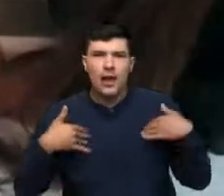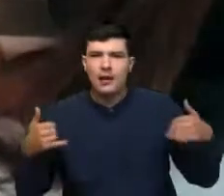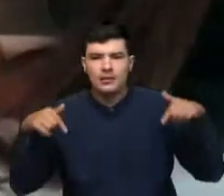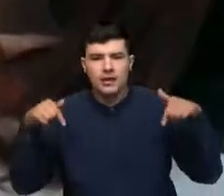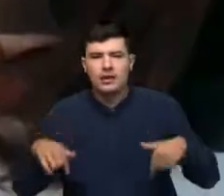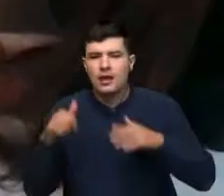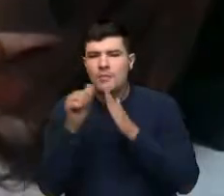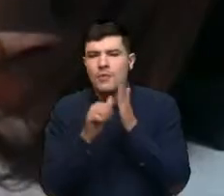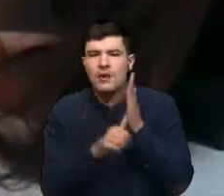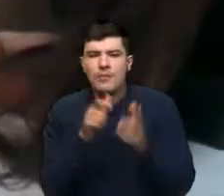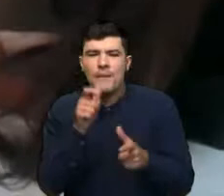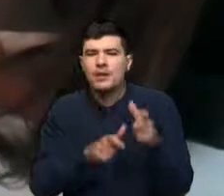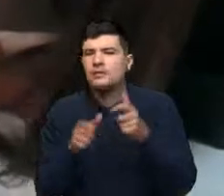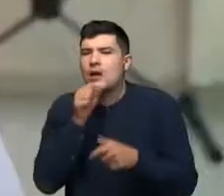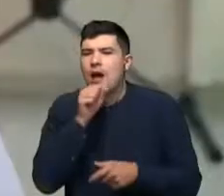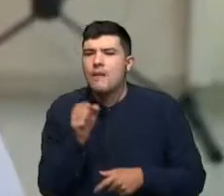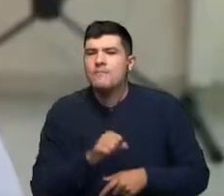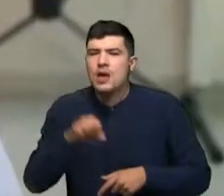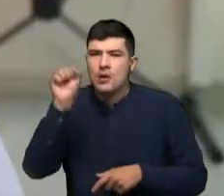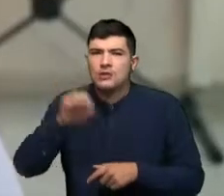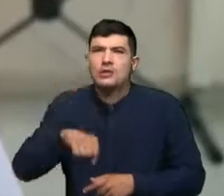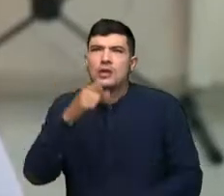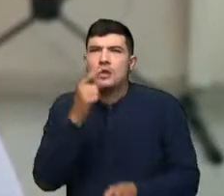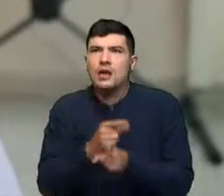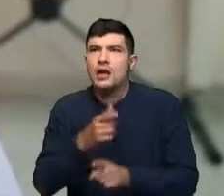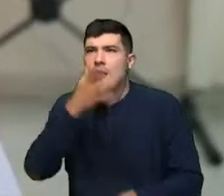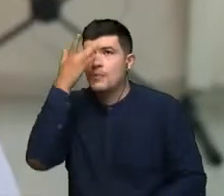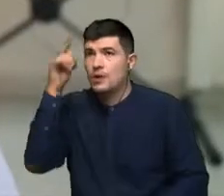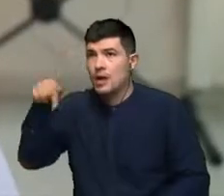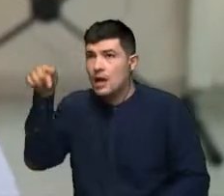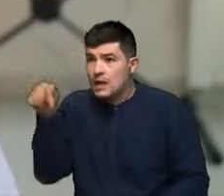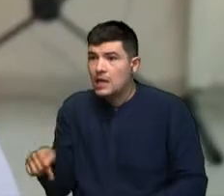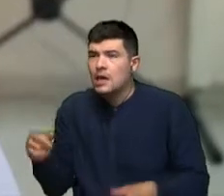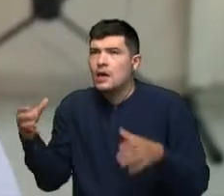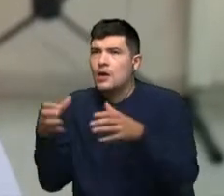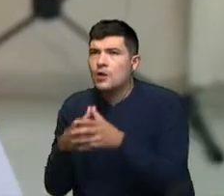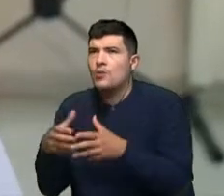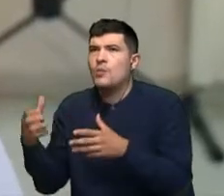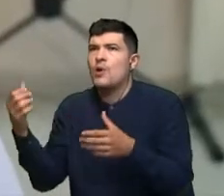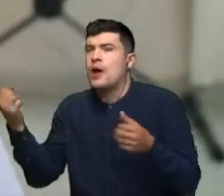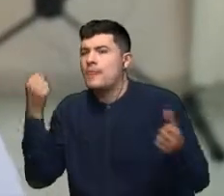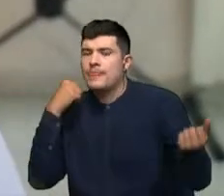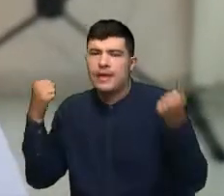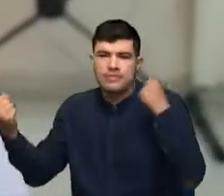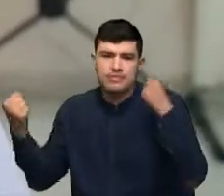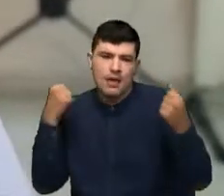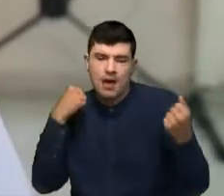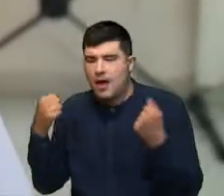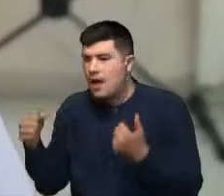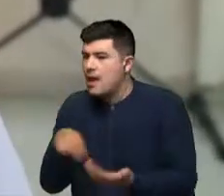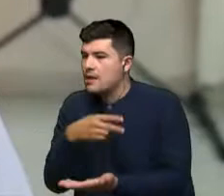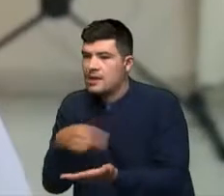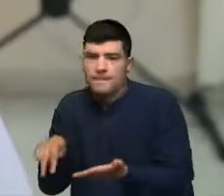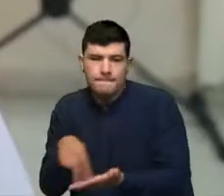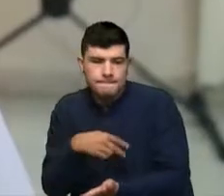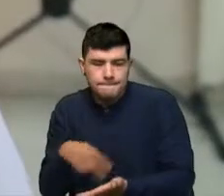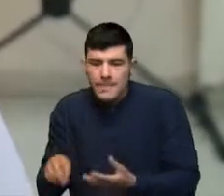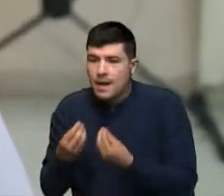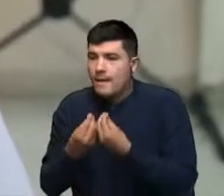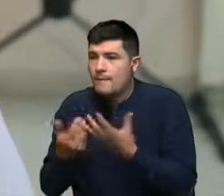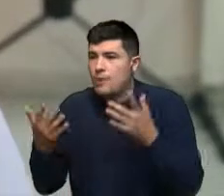adulto mayor porque aquí el grupo de danzas de gimnasia y tantas cosas que hay acá